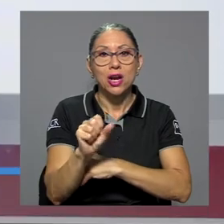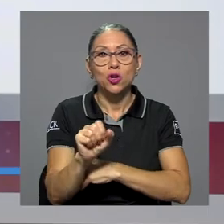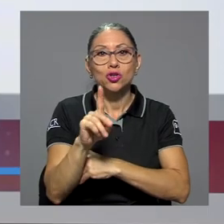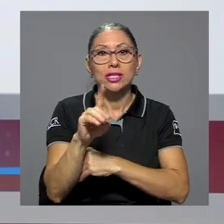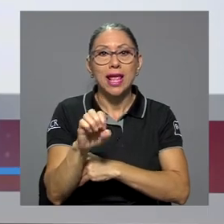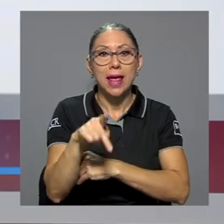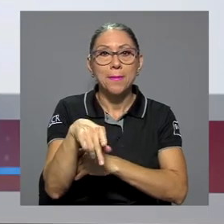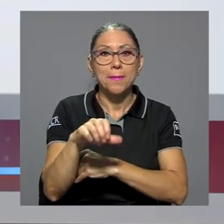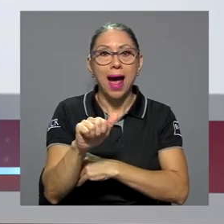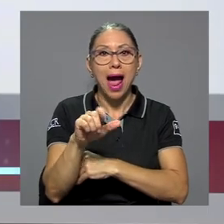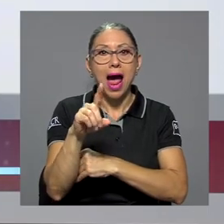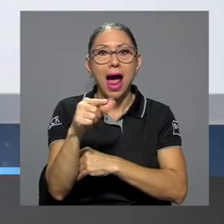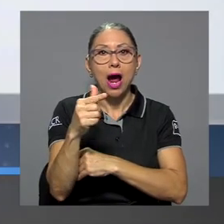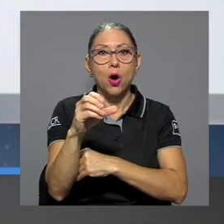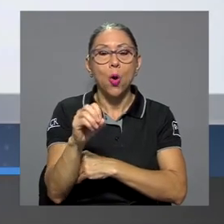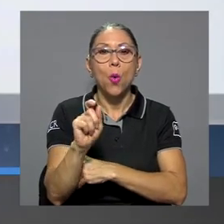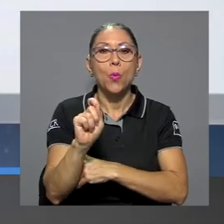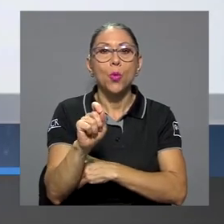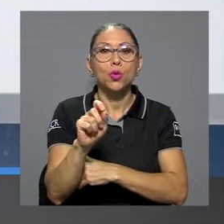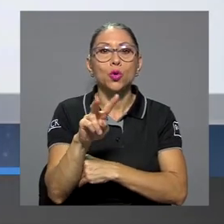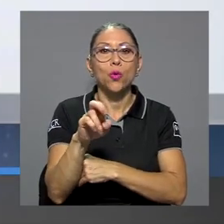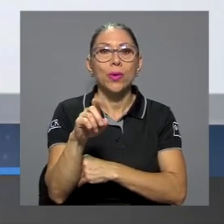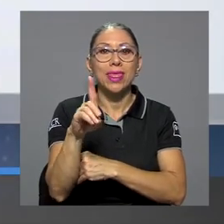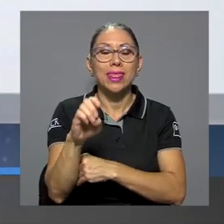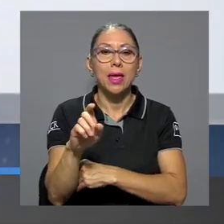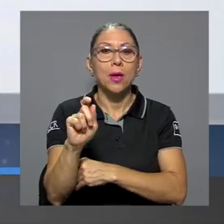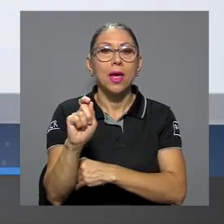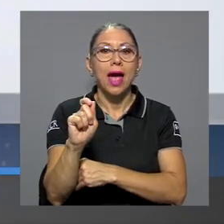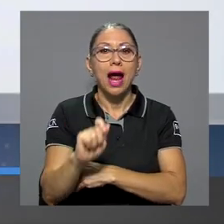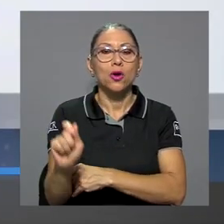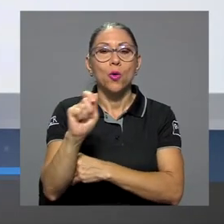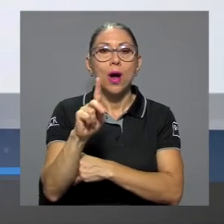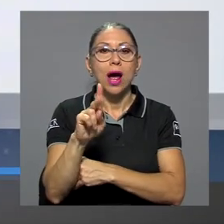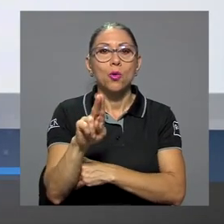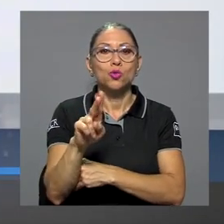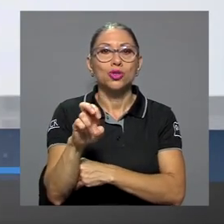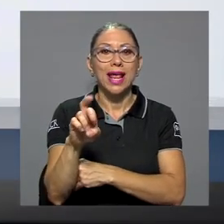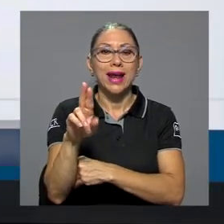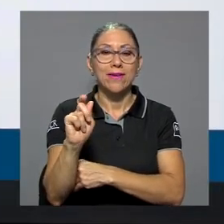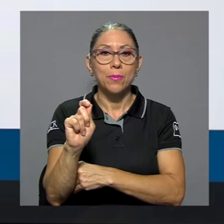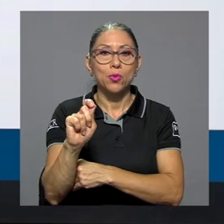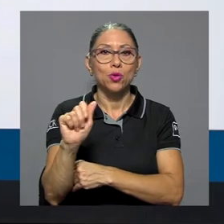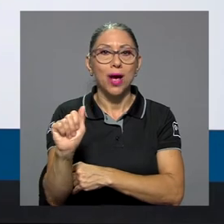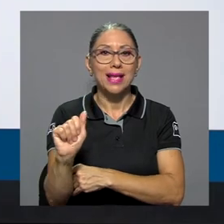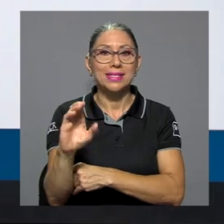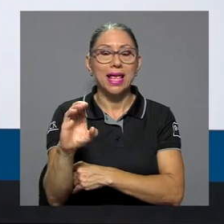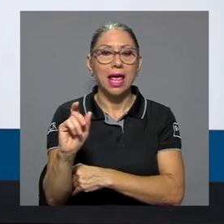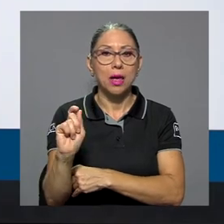arreglosdepago.vive@ucr.ac.cr.